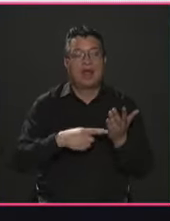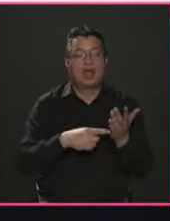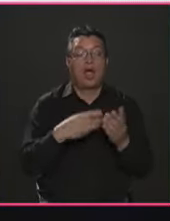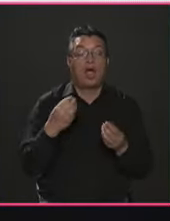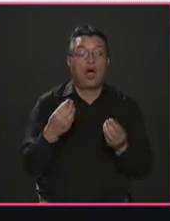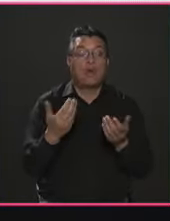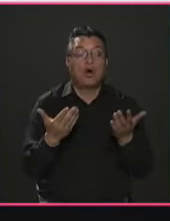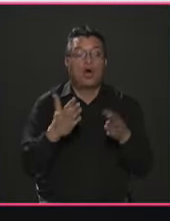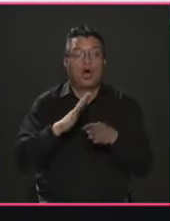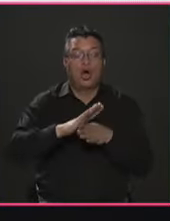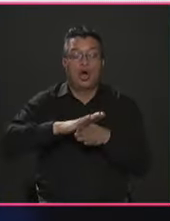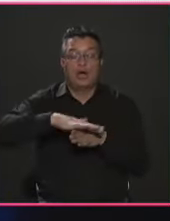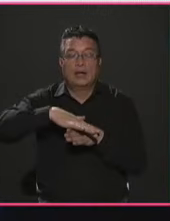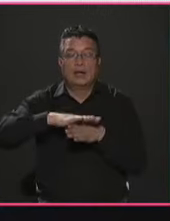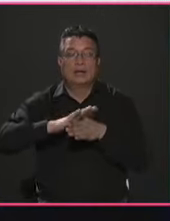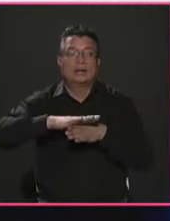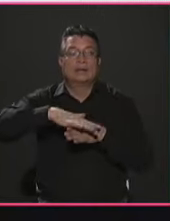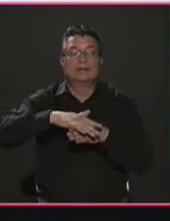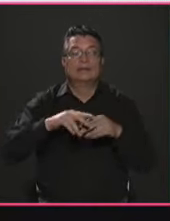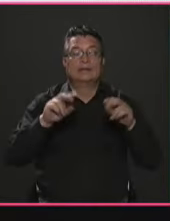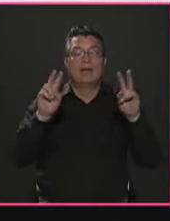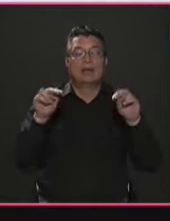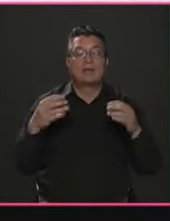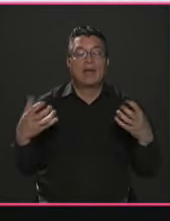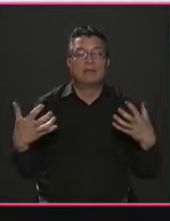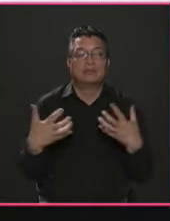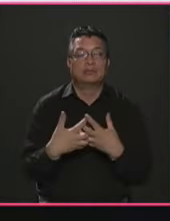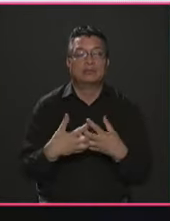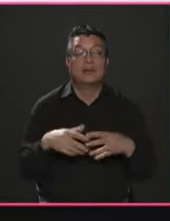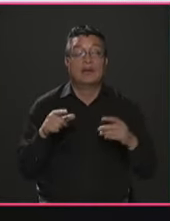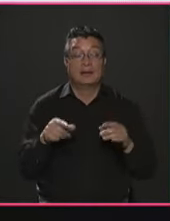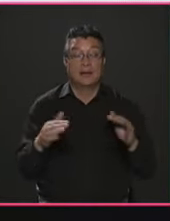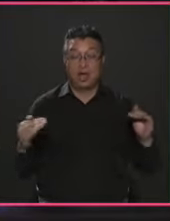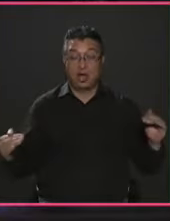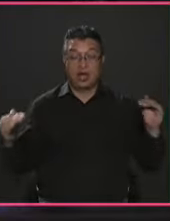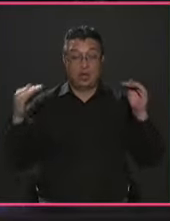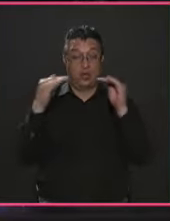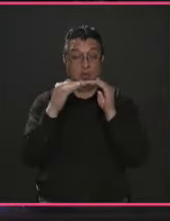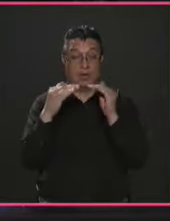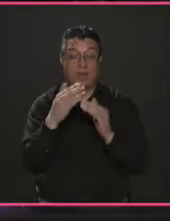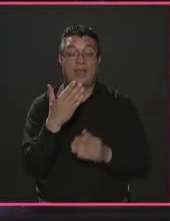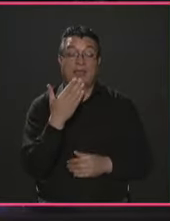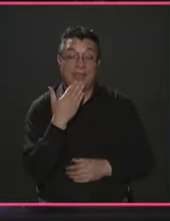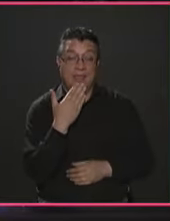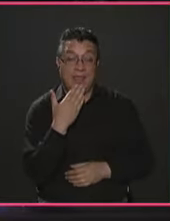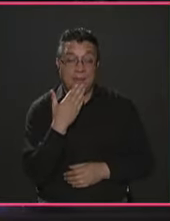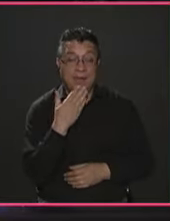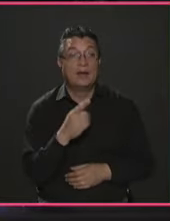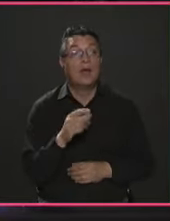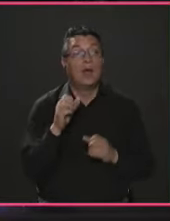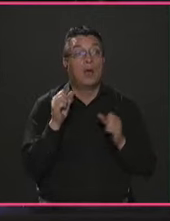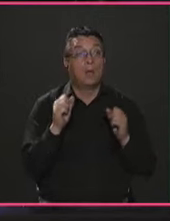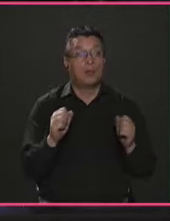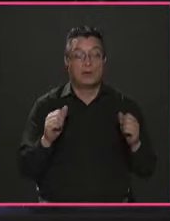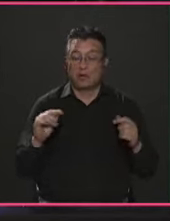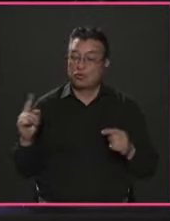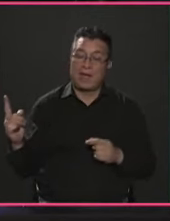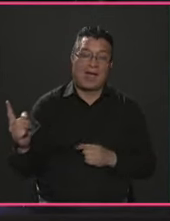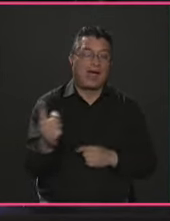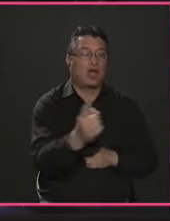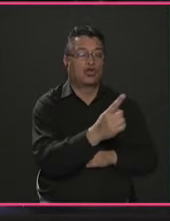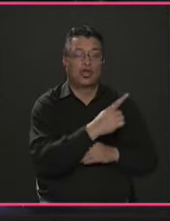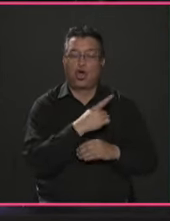conciliamos estos tema la equidad también que podamos entonces llegar a todos porque